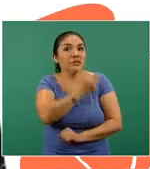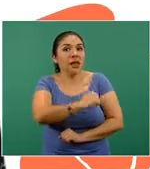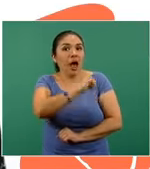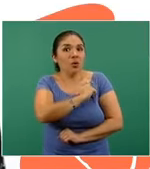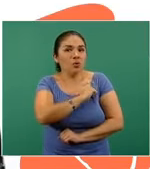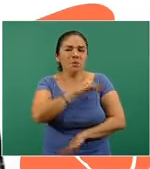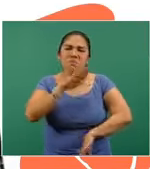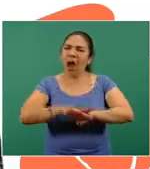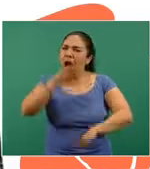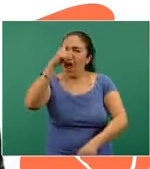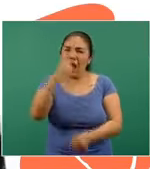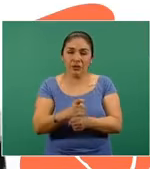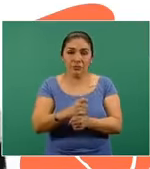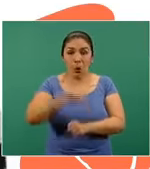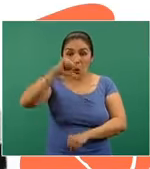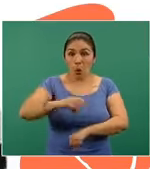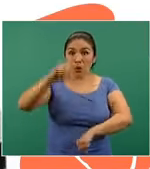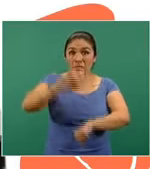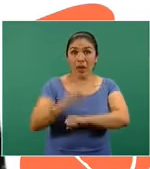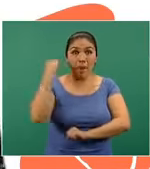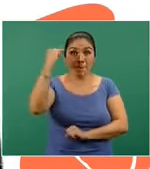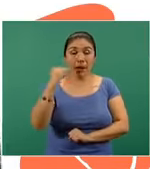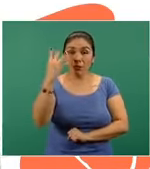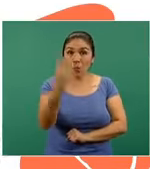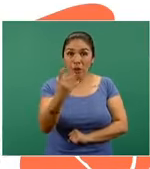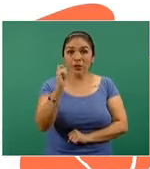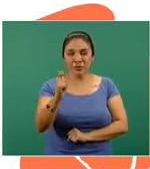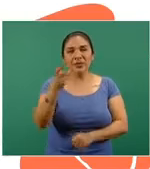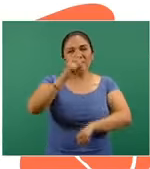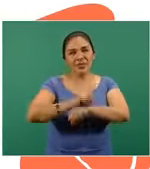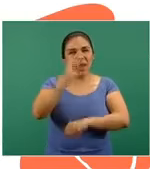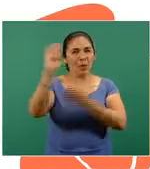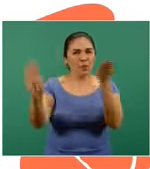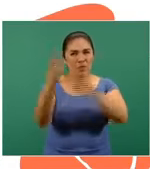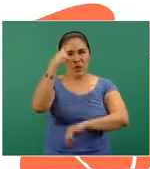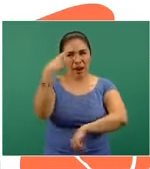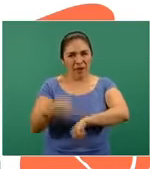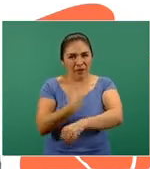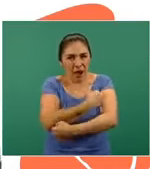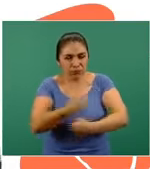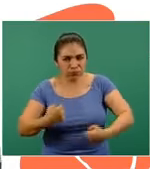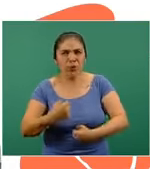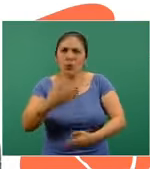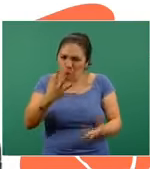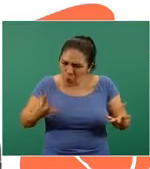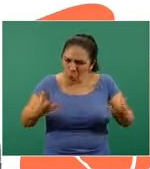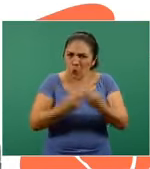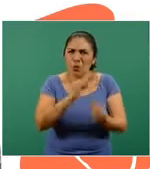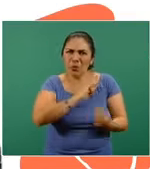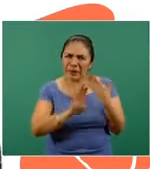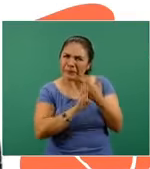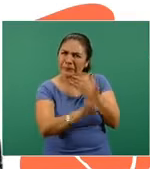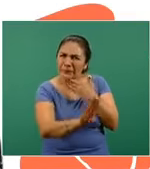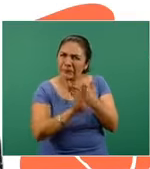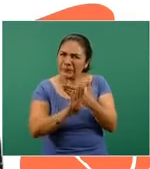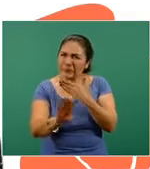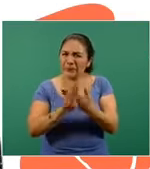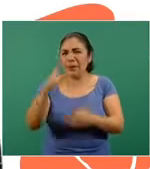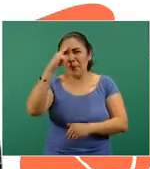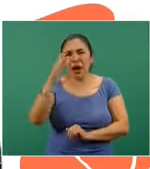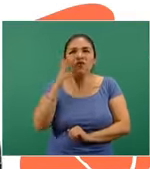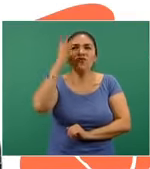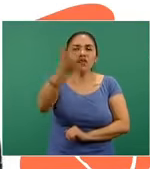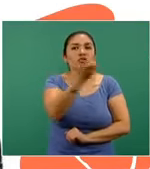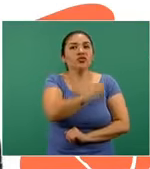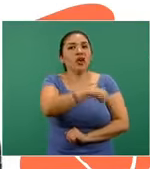más preciado. Hoy, 4 de marzo, Día Mundial de la Obesidad, luchemos por una cultura preventiva que aspire a la